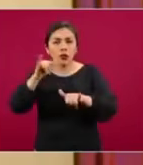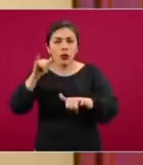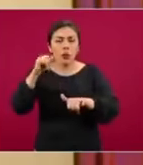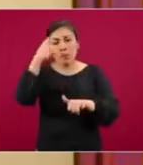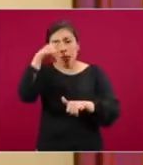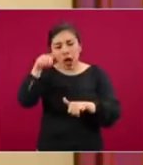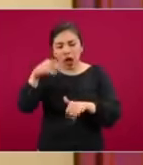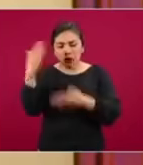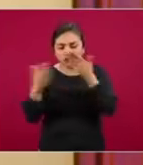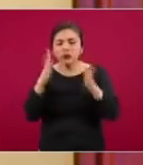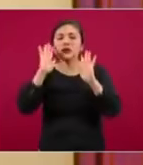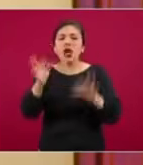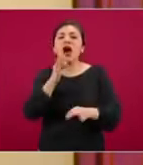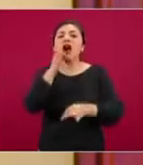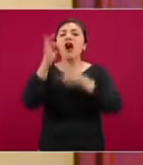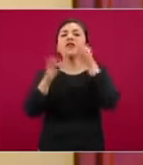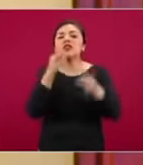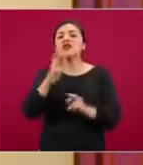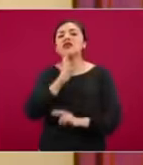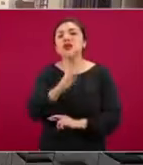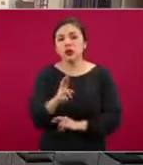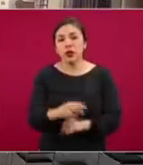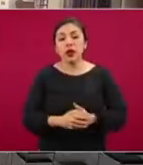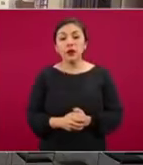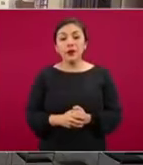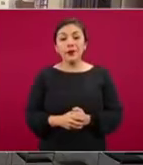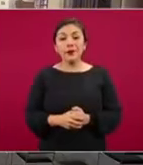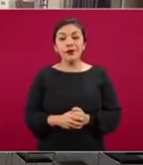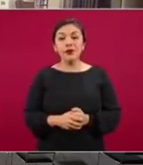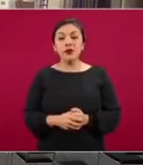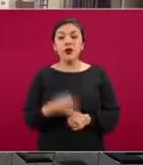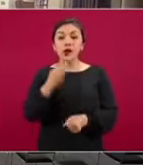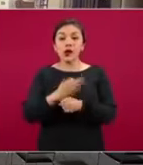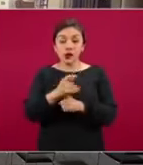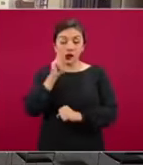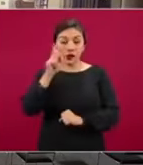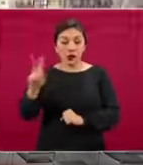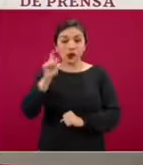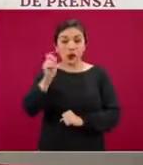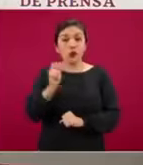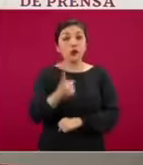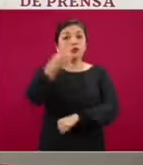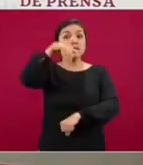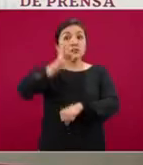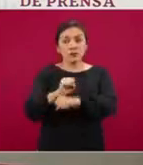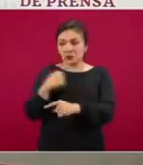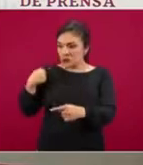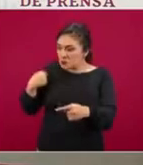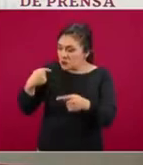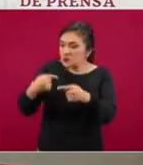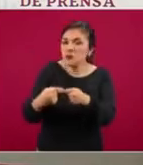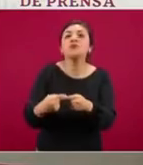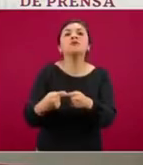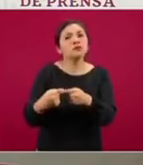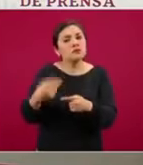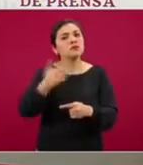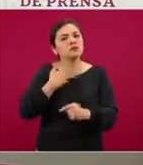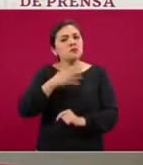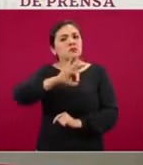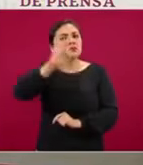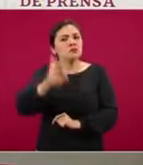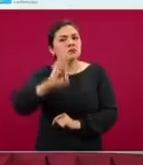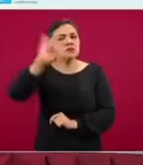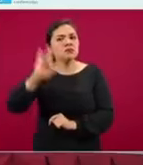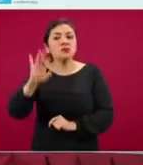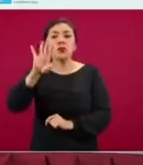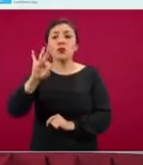regional y este emitió un resultado. Como podemos ver, durante toda la semana prácticamente habíamos tenido ese porcentaje de